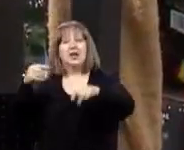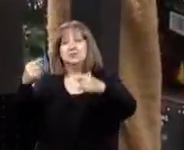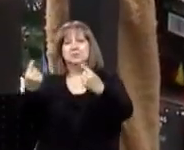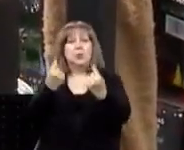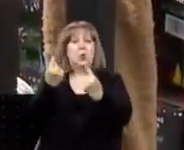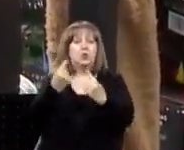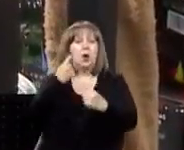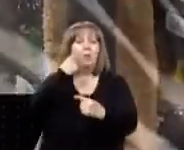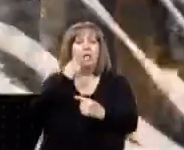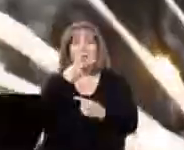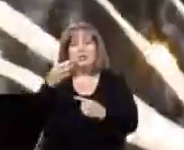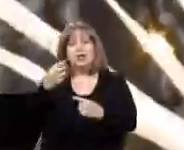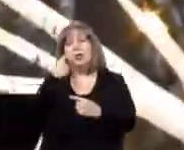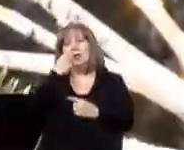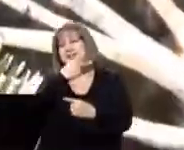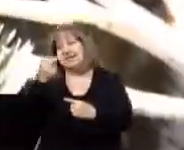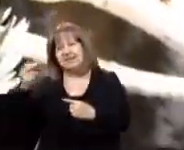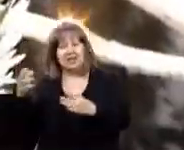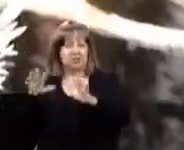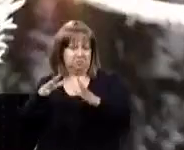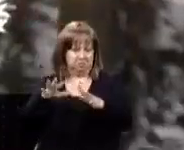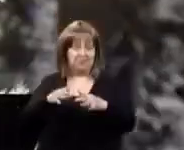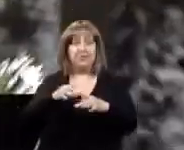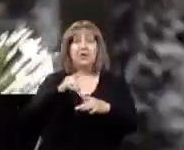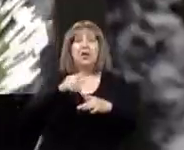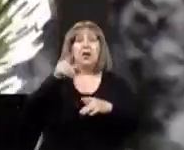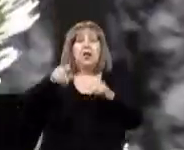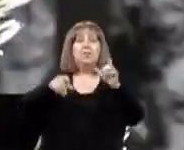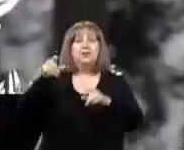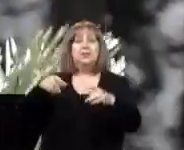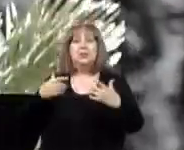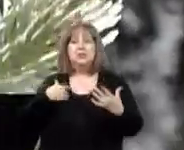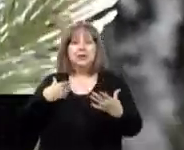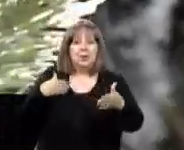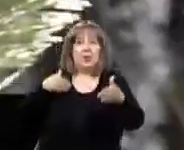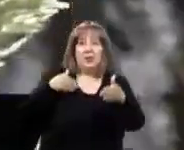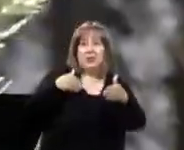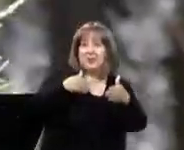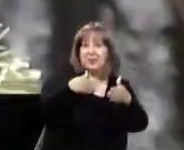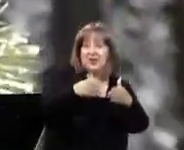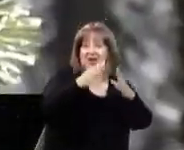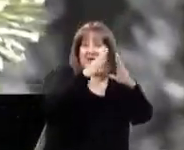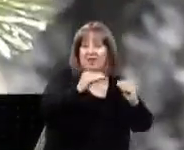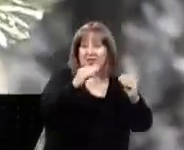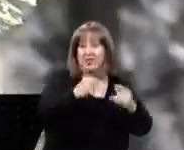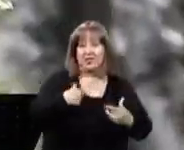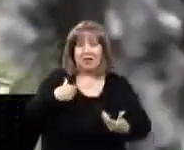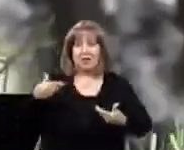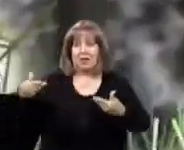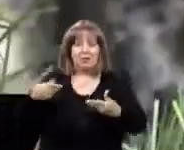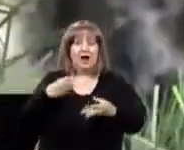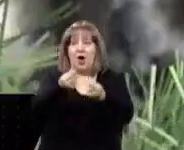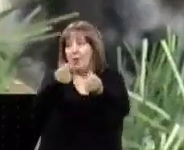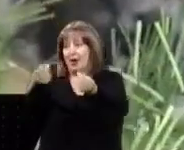tenés 1.200, 1.300. Que las personas empiezan a entrar cada vez más se acerca la fecha y más quiere demandar. Siempre